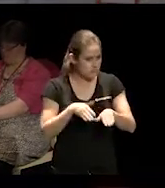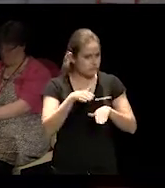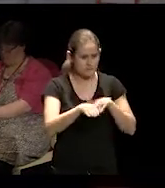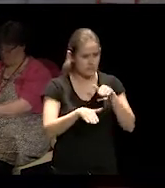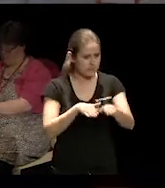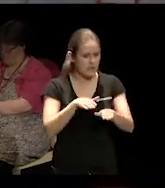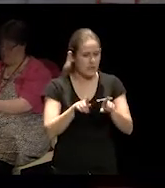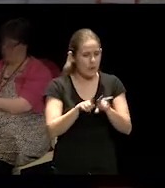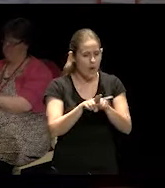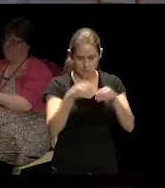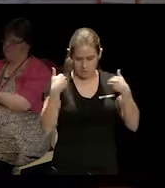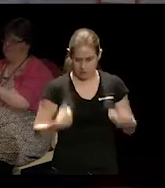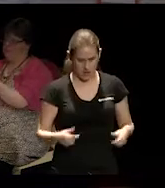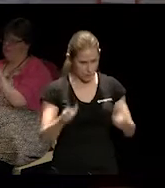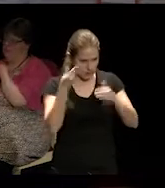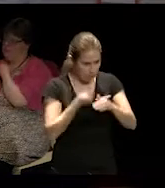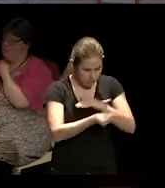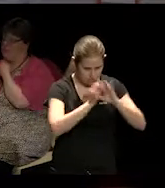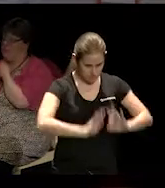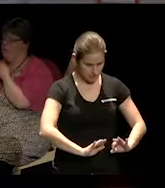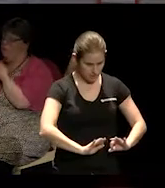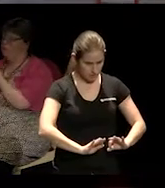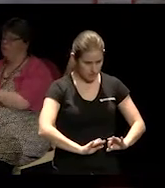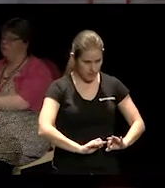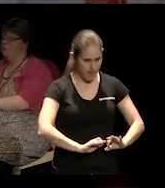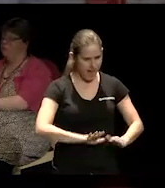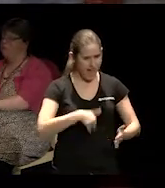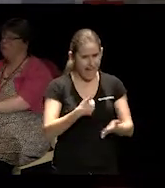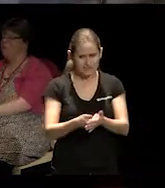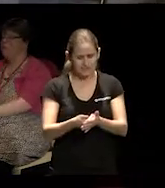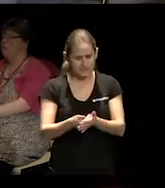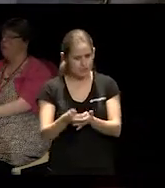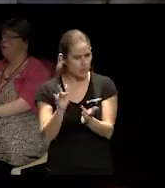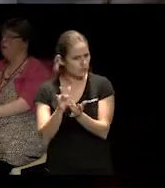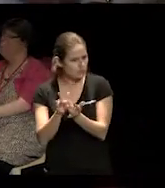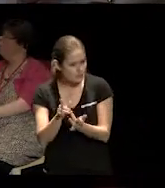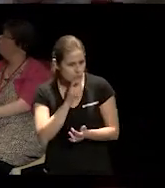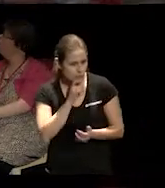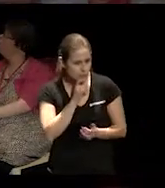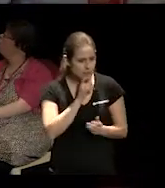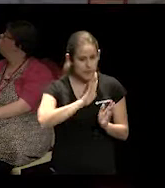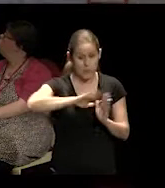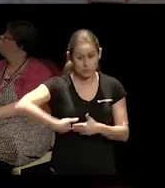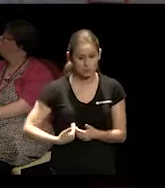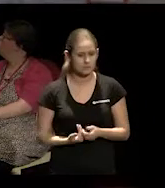lo orgánico de mi cuerpo a lo que necesito contar. Y por último,